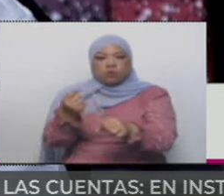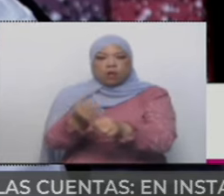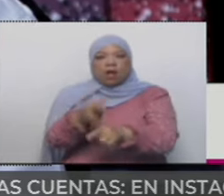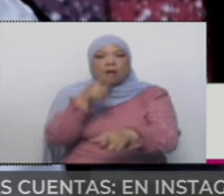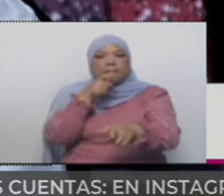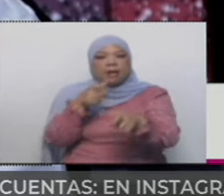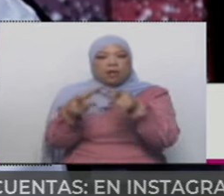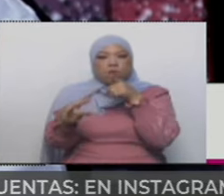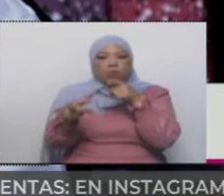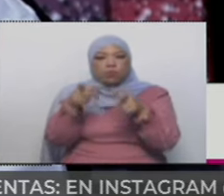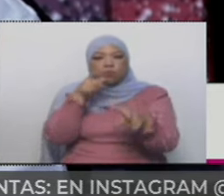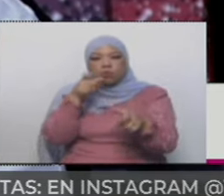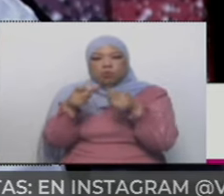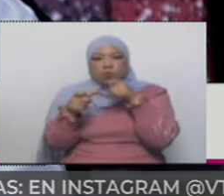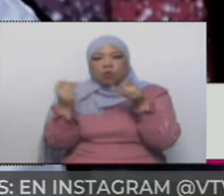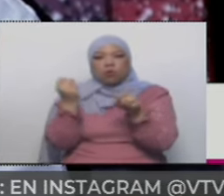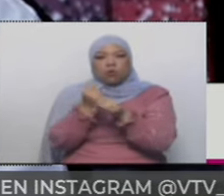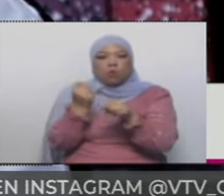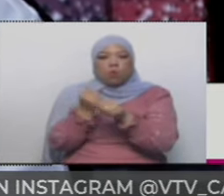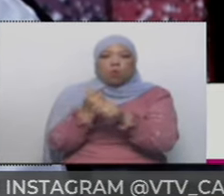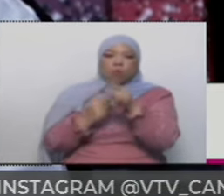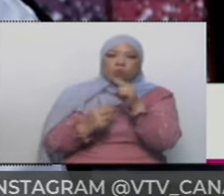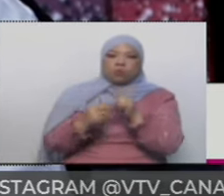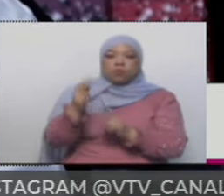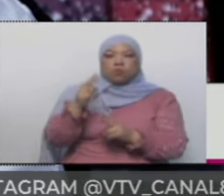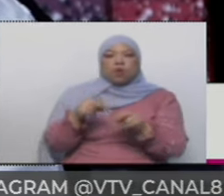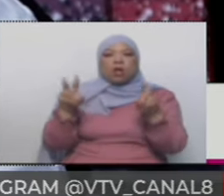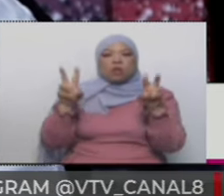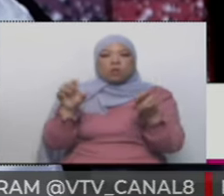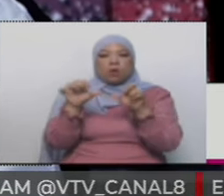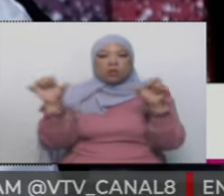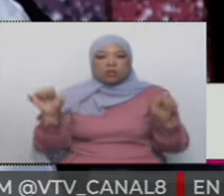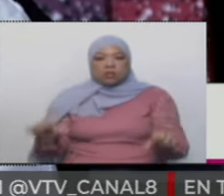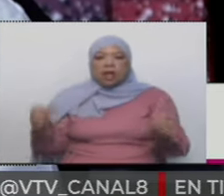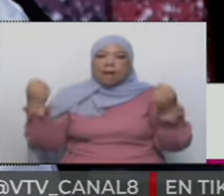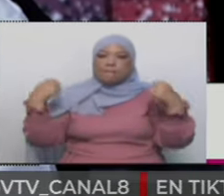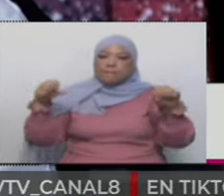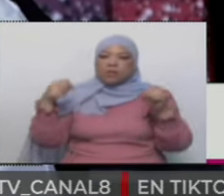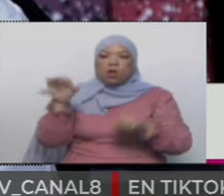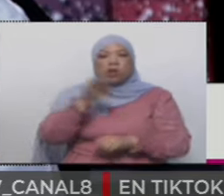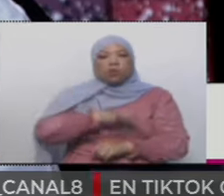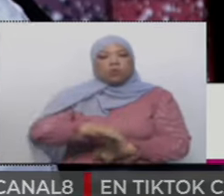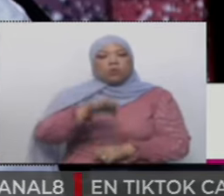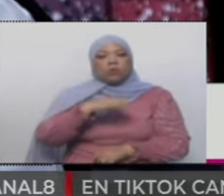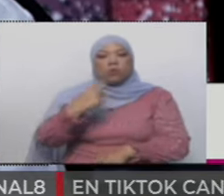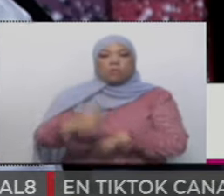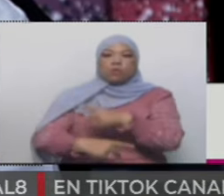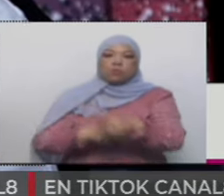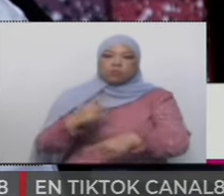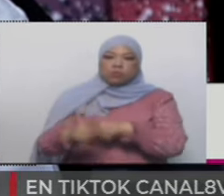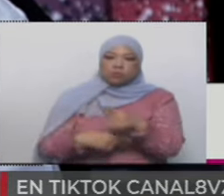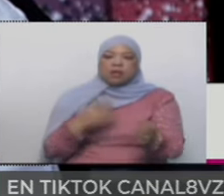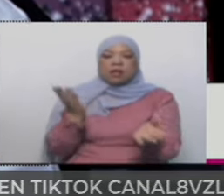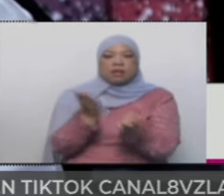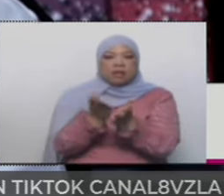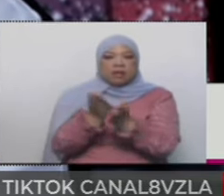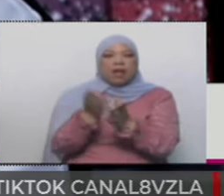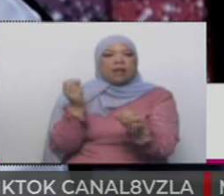consulta están construyendo el nuevo modelo de gestión socialista productivo desde la clase